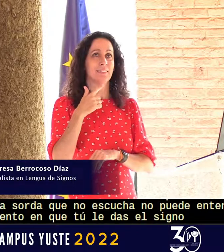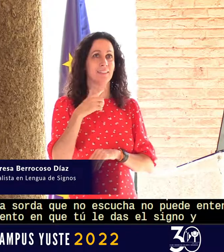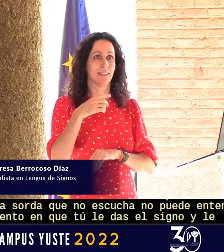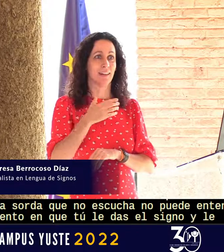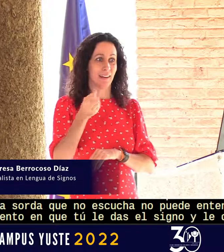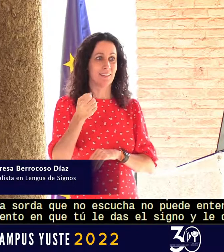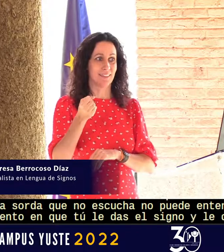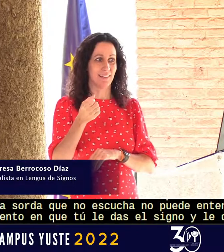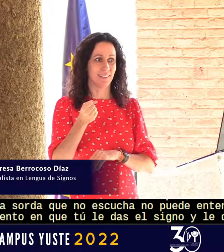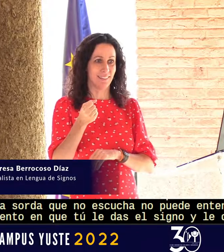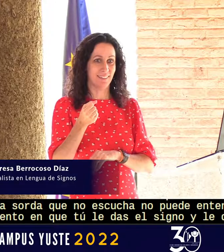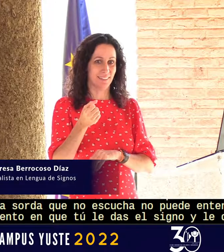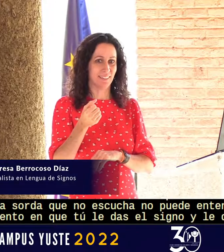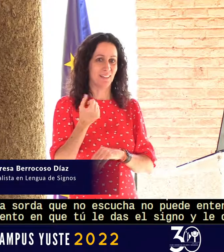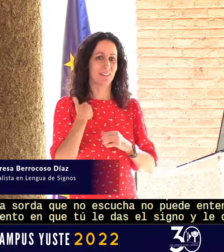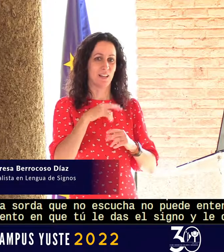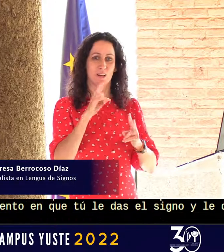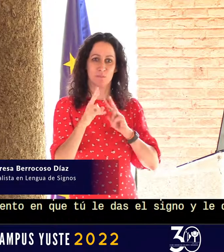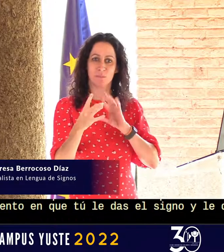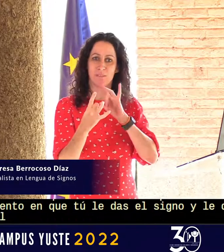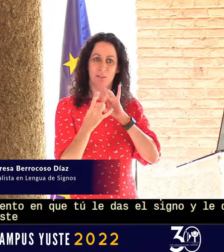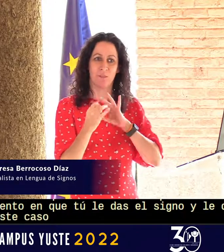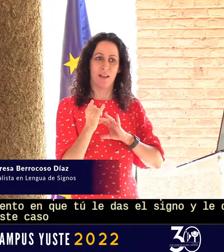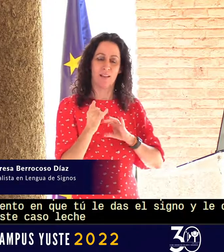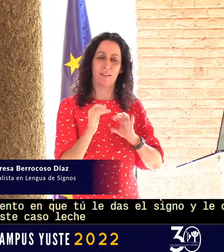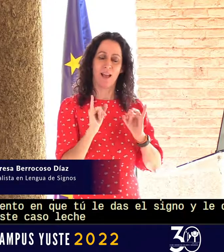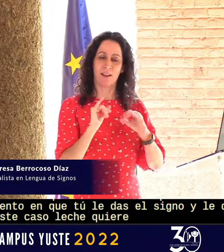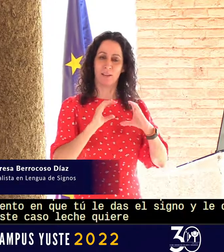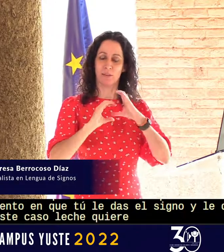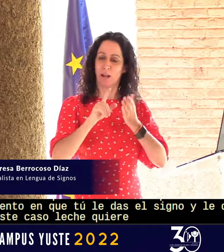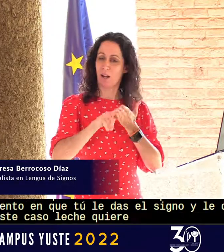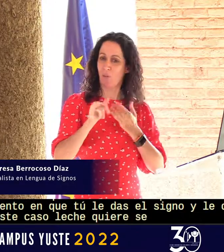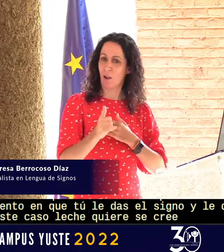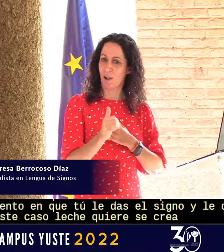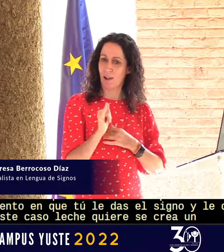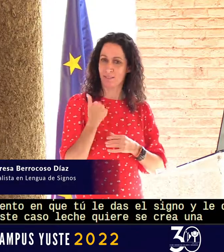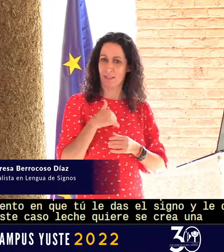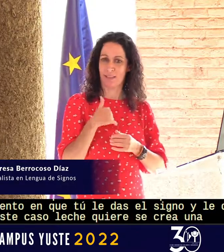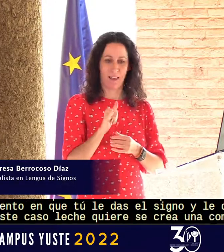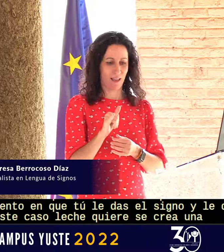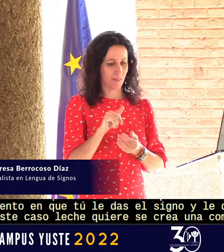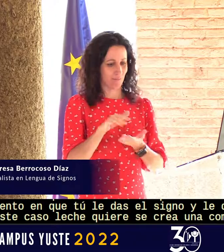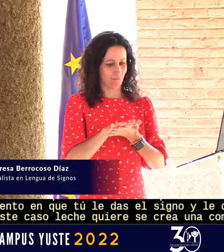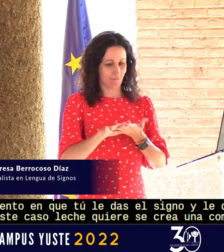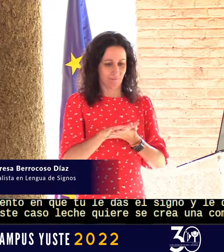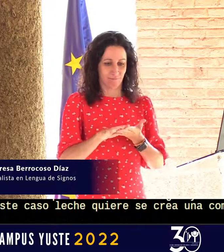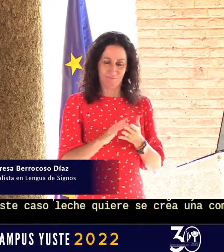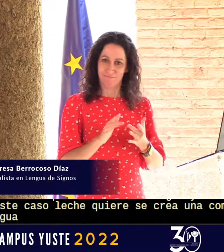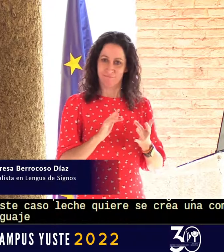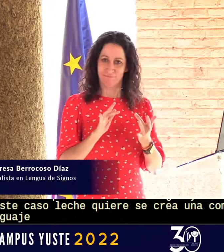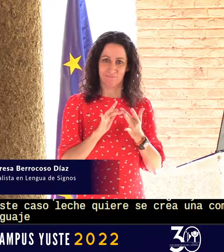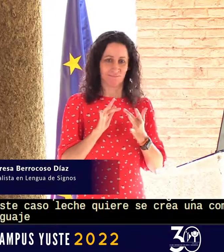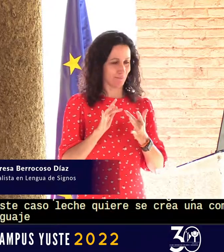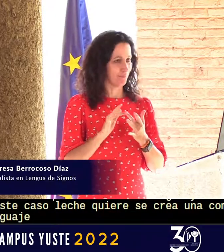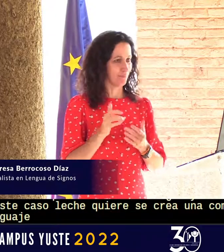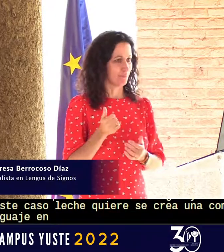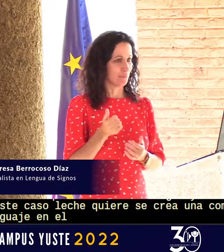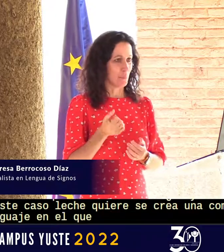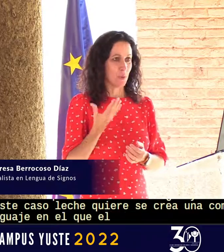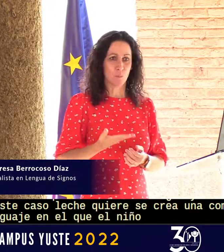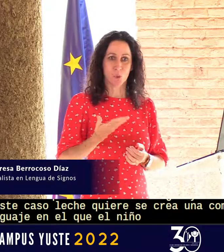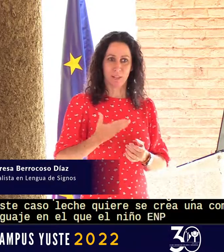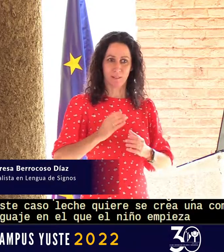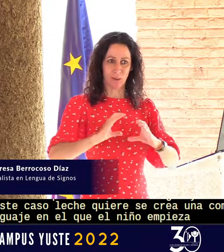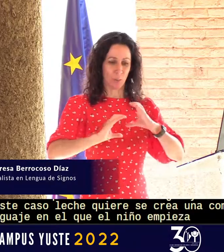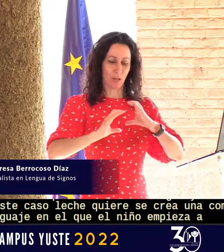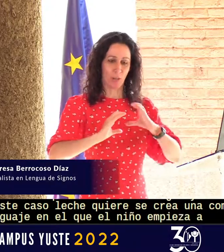y le dices quieres leche o en este caso leche quieres se crea una comunicación se crea un lenguaje en el que el niño